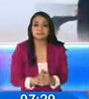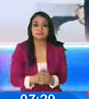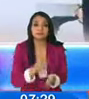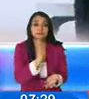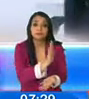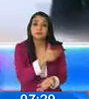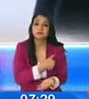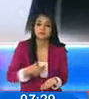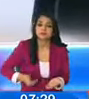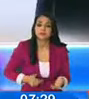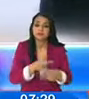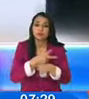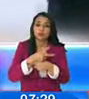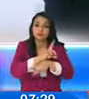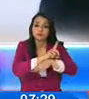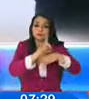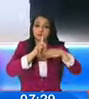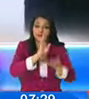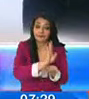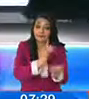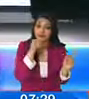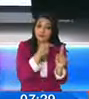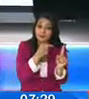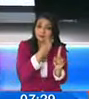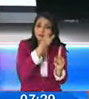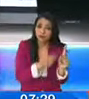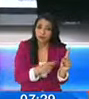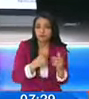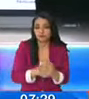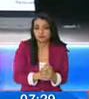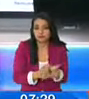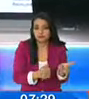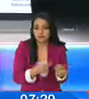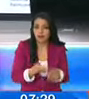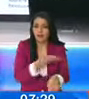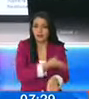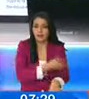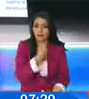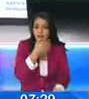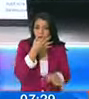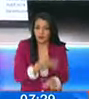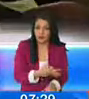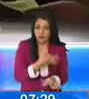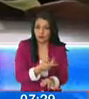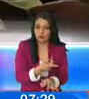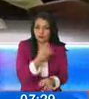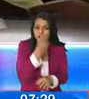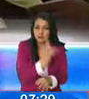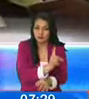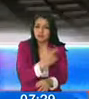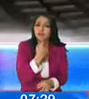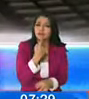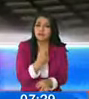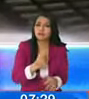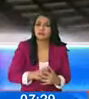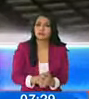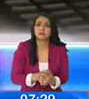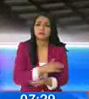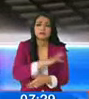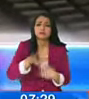presidente del Consejo Directivo del IES, Richard Espinosa, lo que ha defendido en meses anteriores cuando se tomaron estas decisiones es que todo